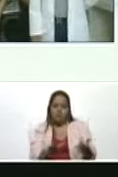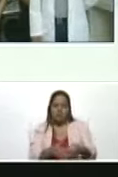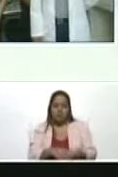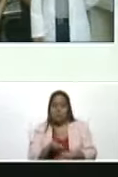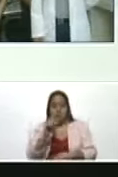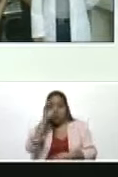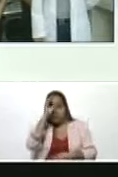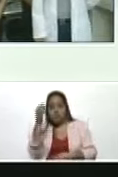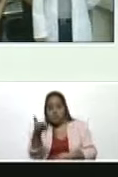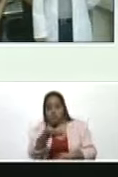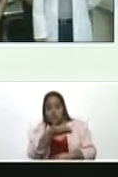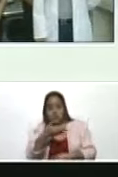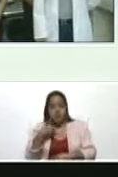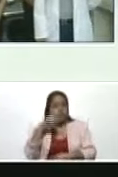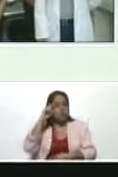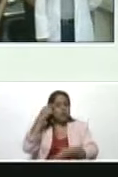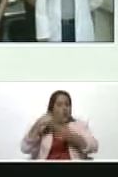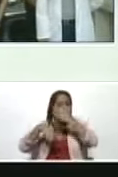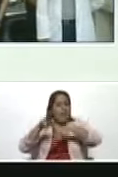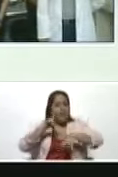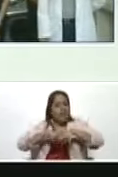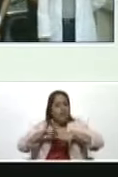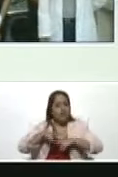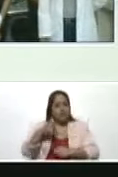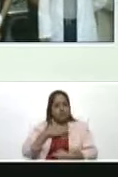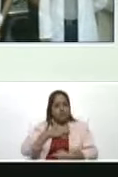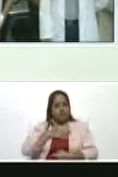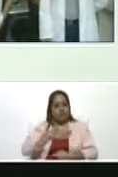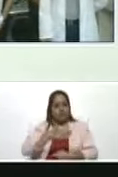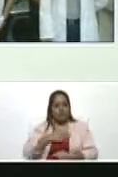ustedes, pero yo recordaba cuando yo era niño,